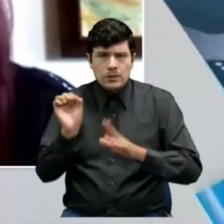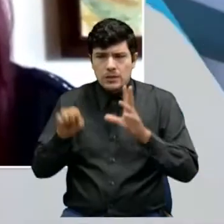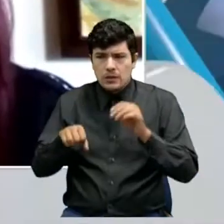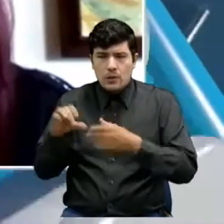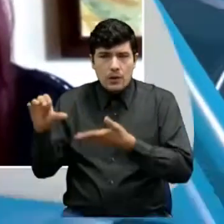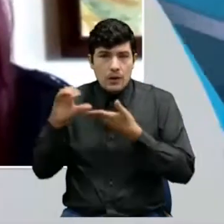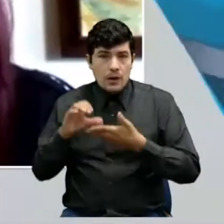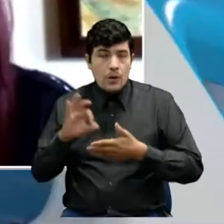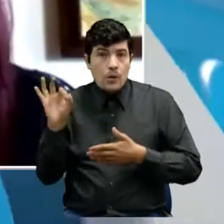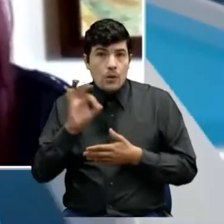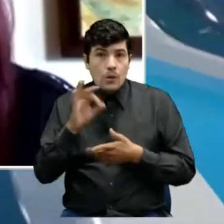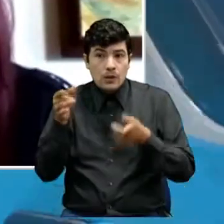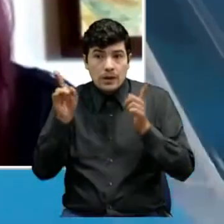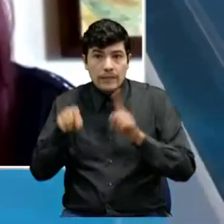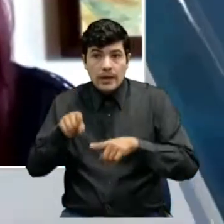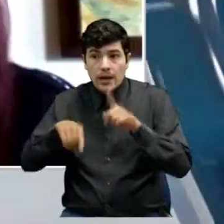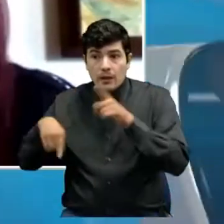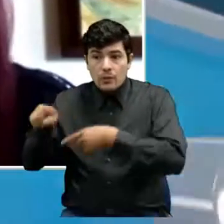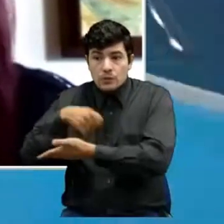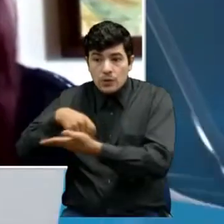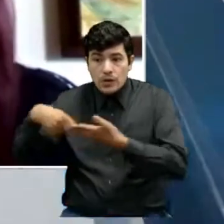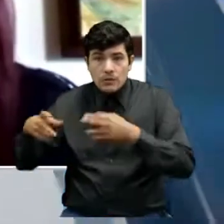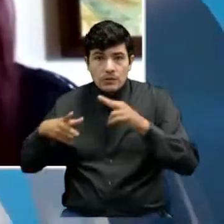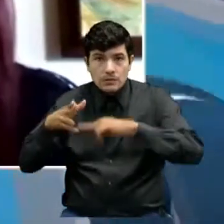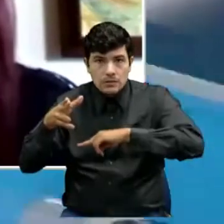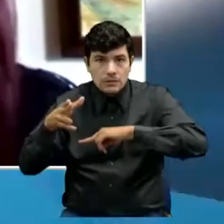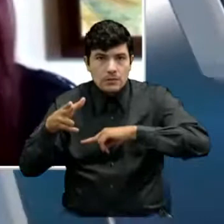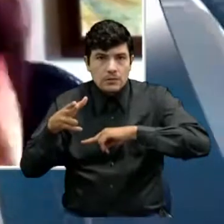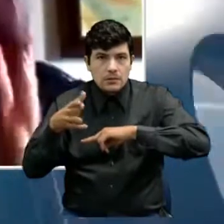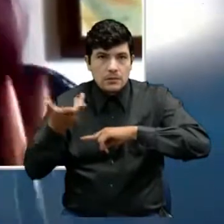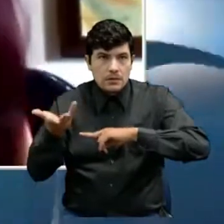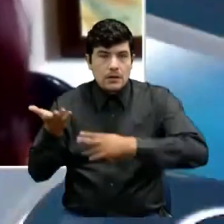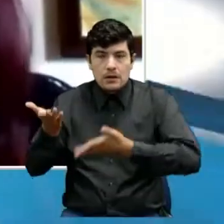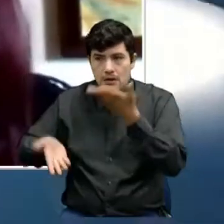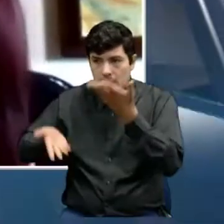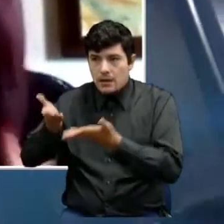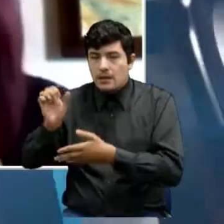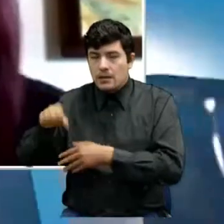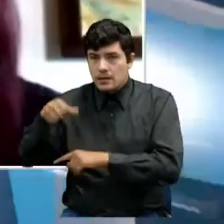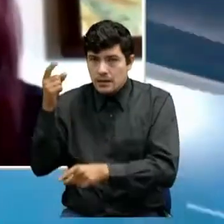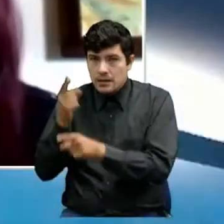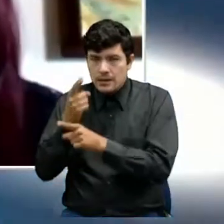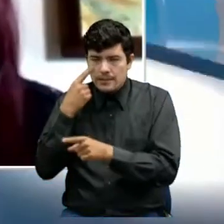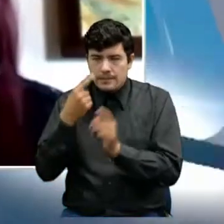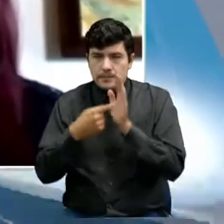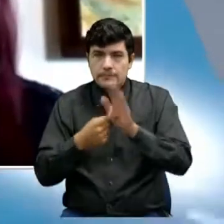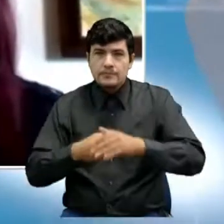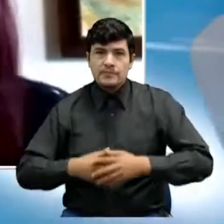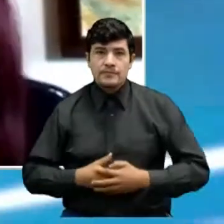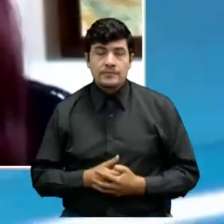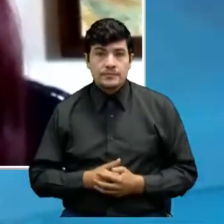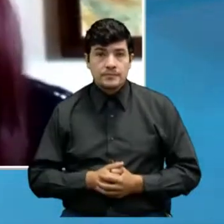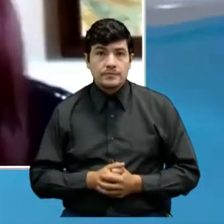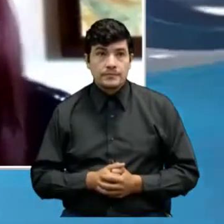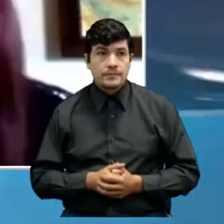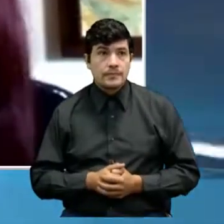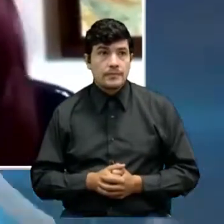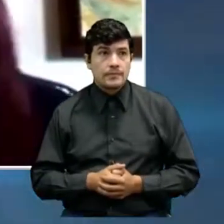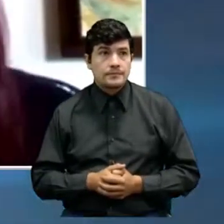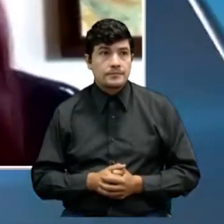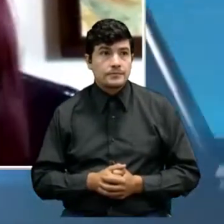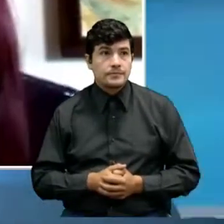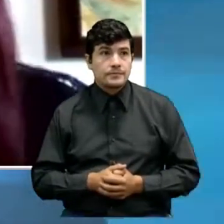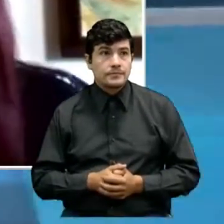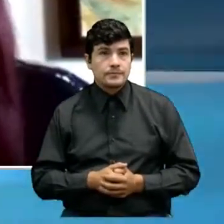también que los contratos estuvieron suspendidos. Suspendidos, sí. Uh-huh. Entonces, ¿qué tenemos? La prima de servicios es